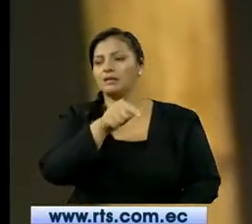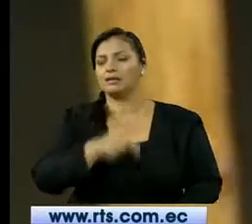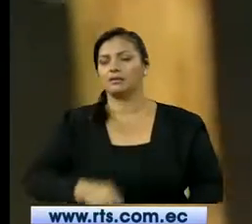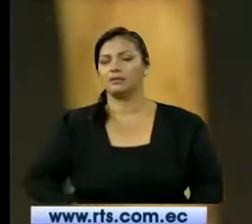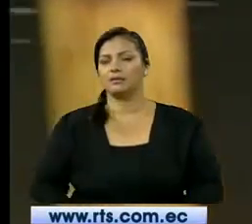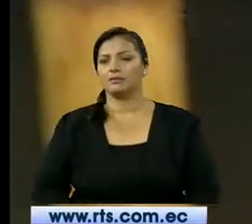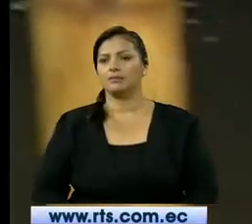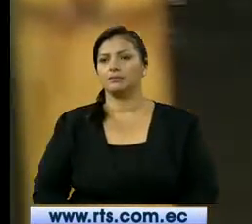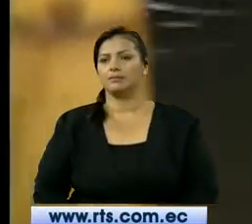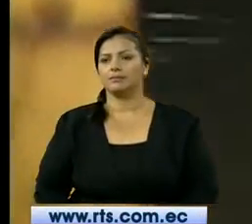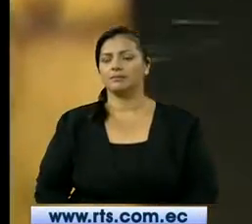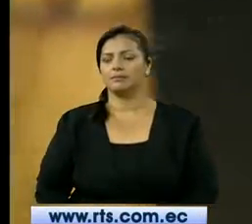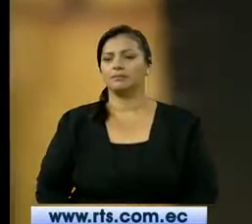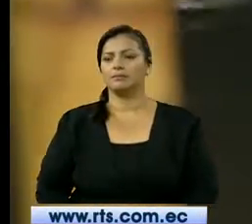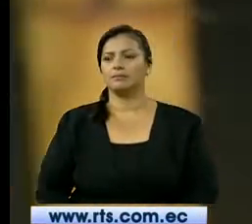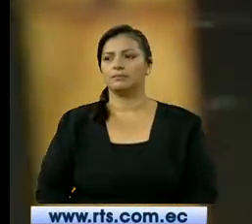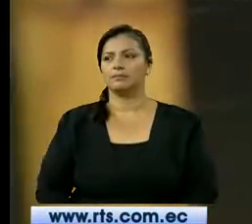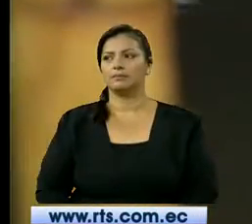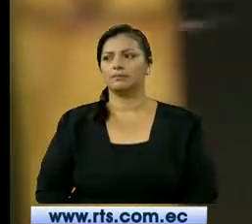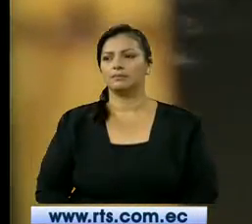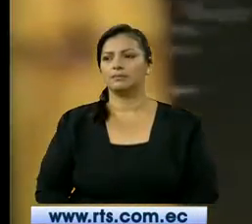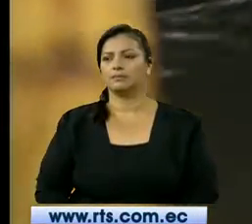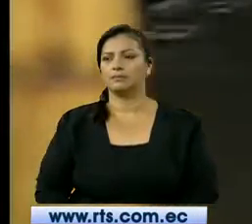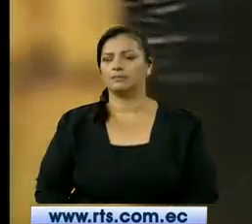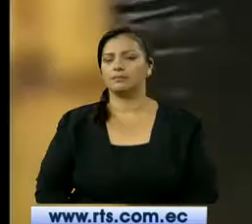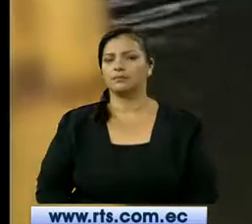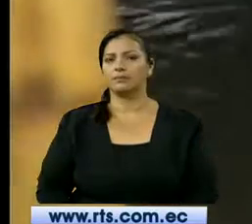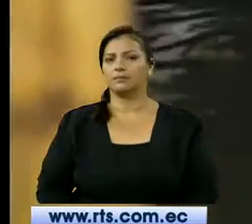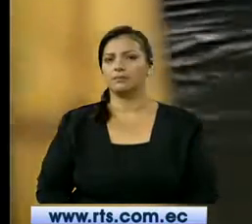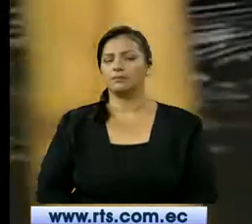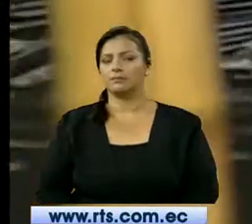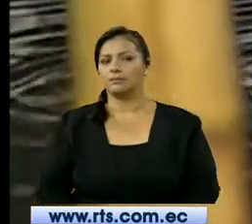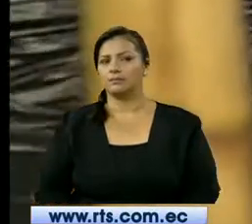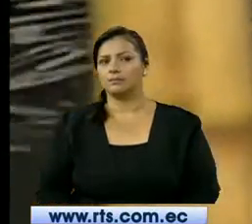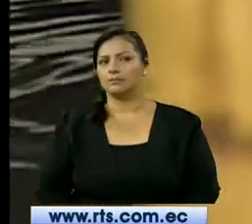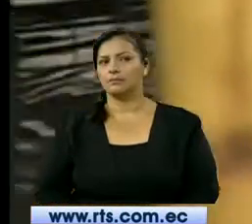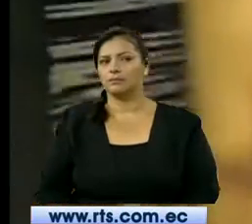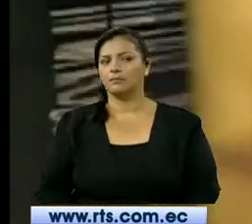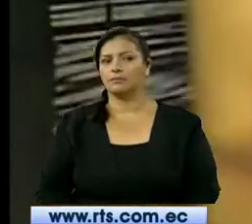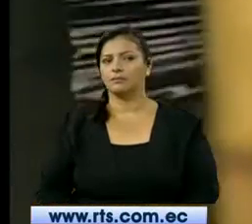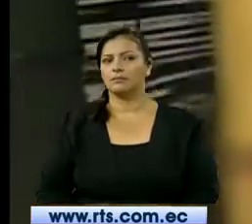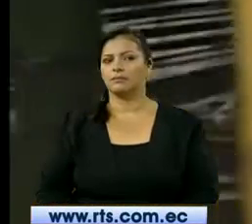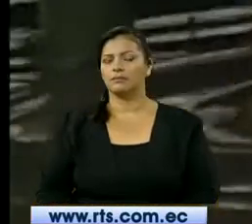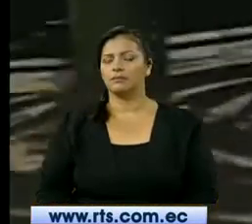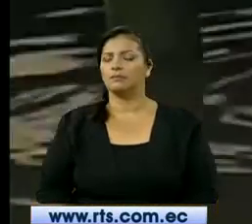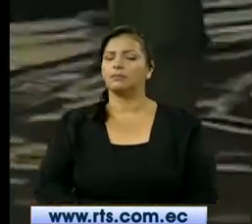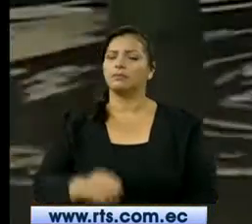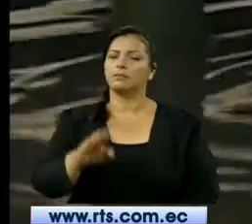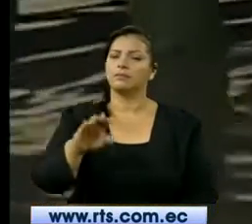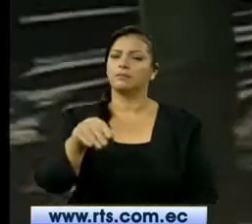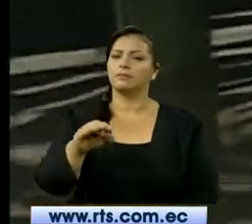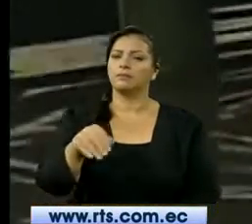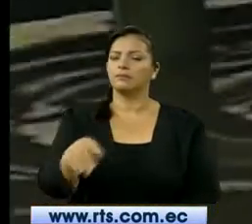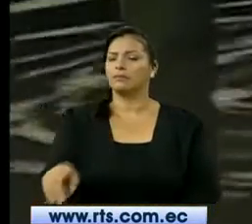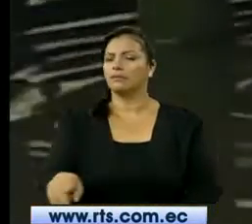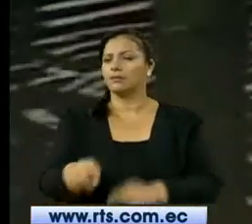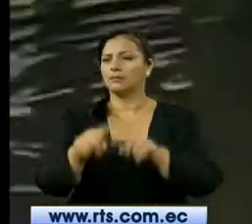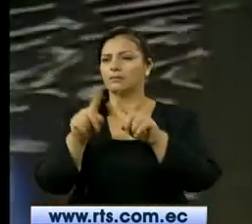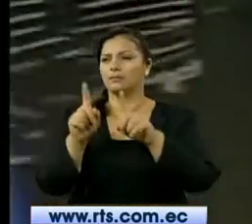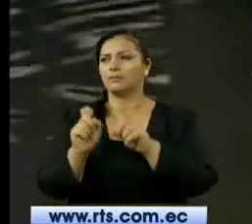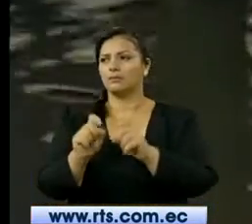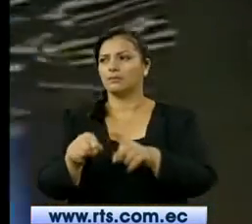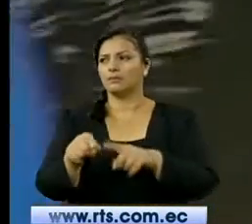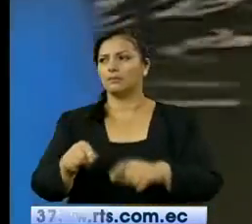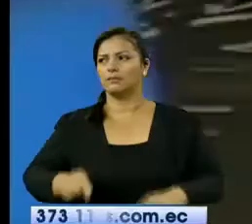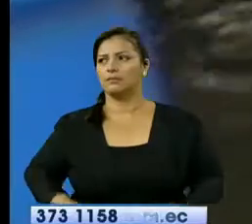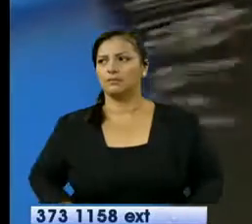para allá. Ahora, detálleme algo, mi estimado amigo, por acá. Detálleme algo. Aquí el agua, como vemos, que se va corriendo, más adelante también